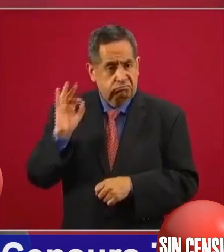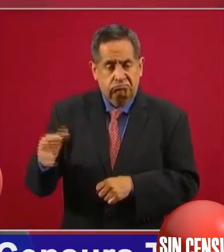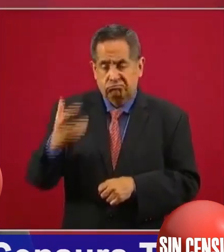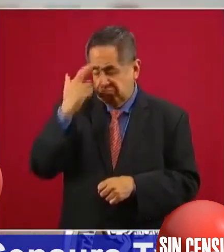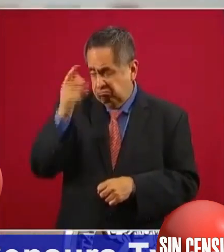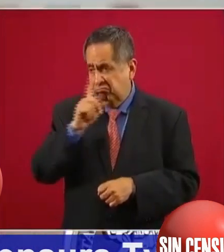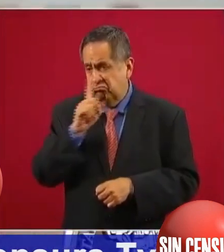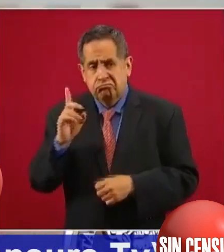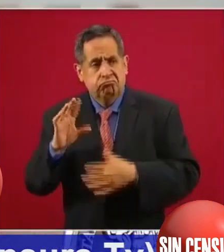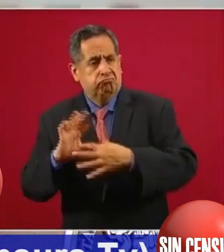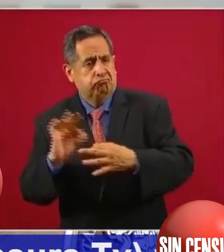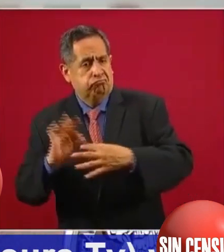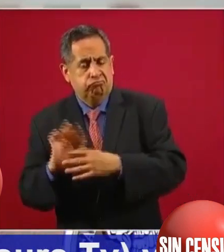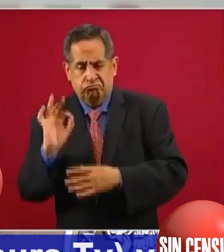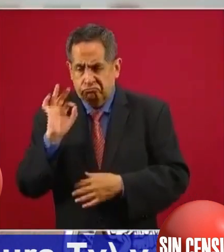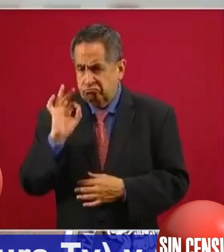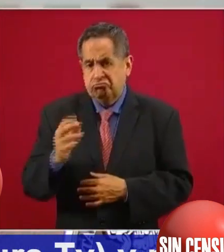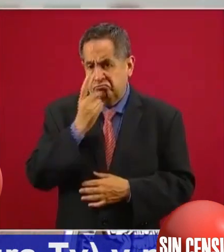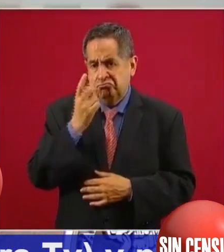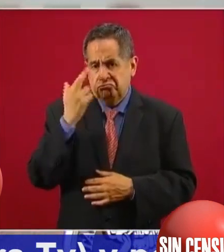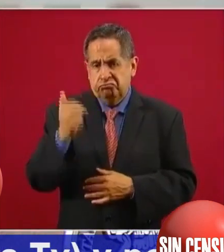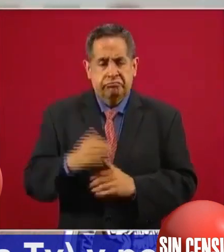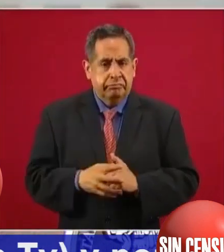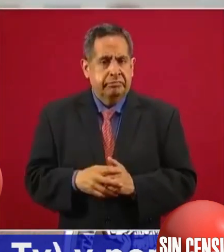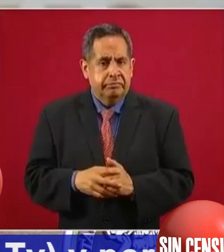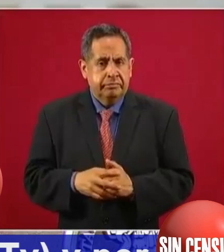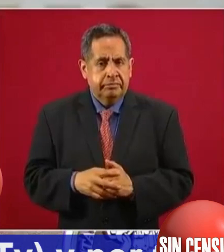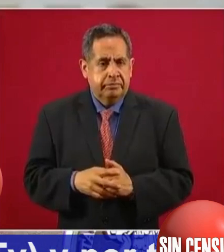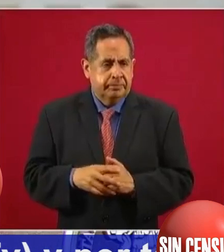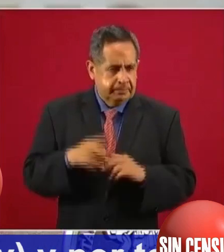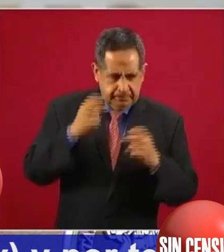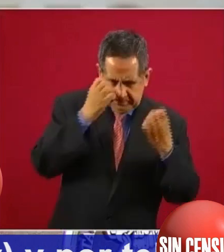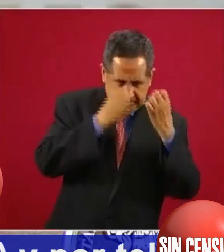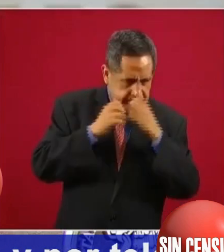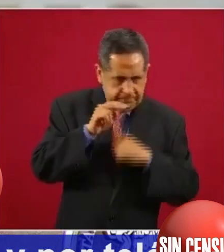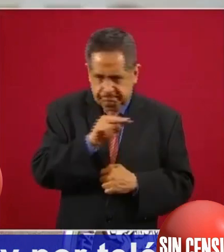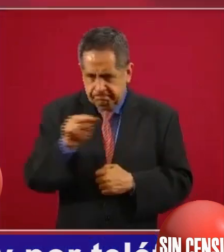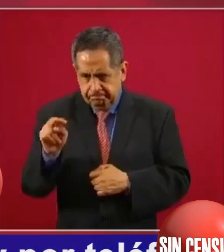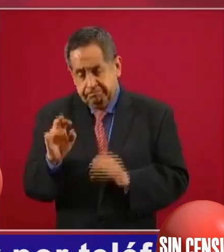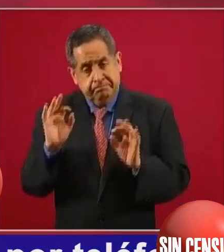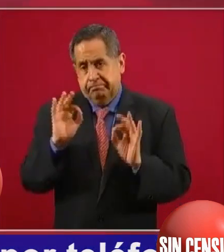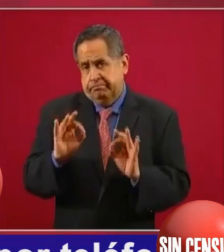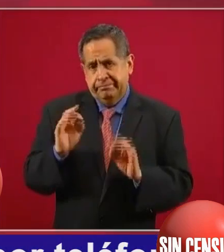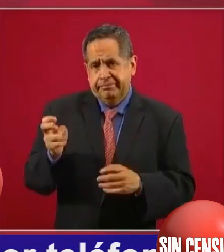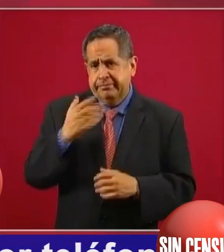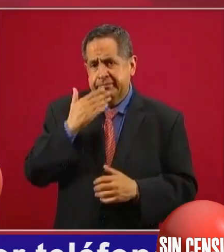correcto, o sea, ese es el diagnóstico.